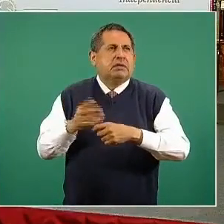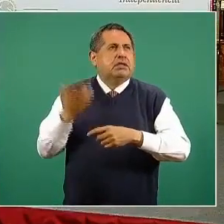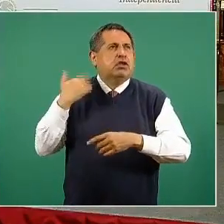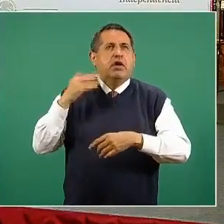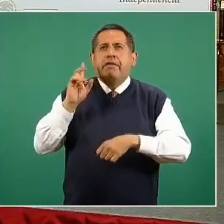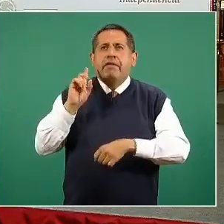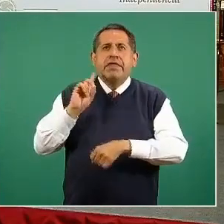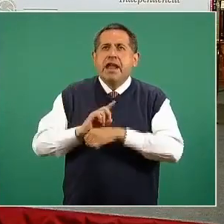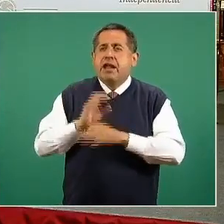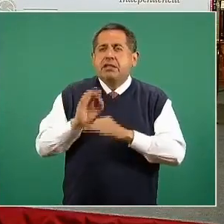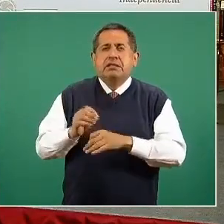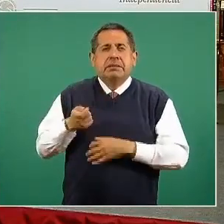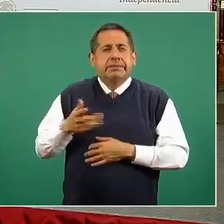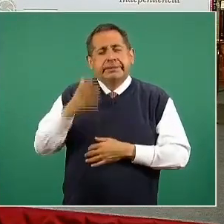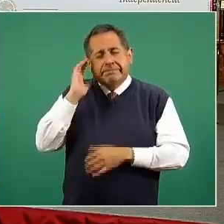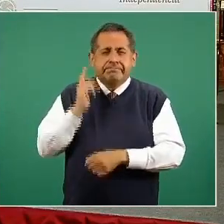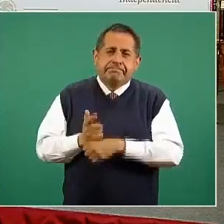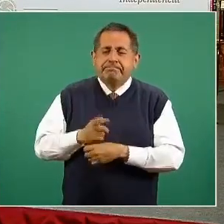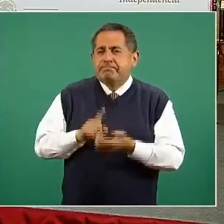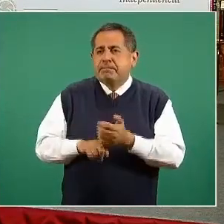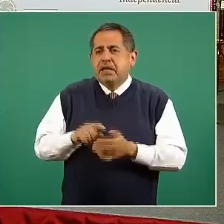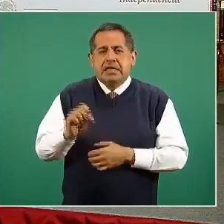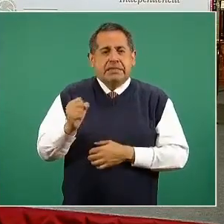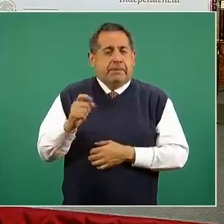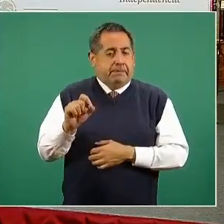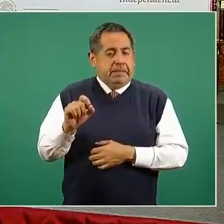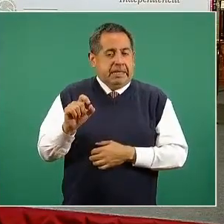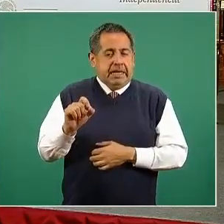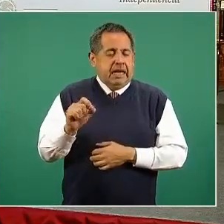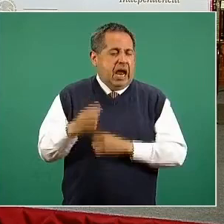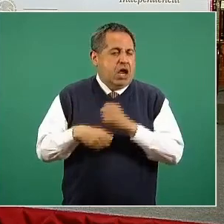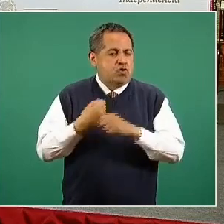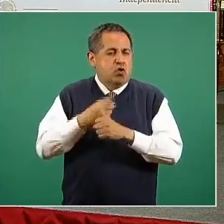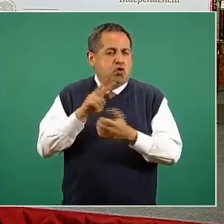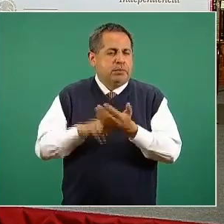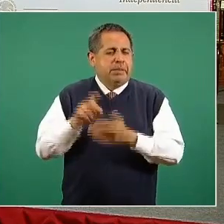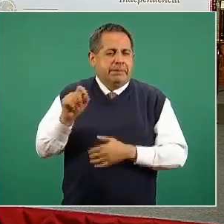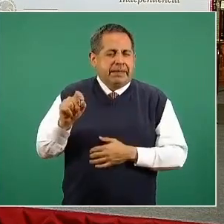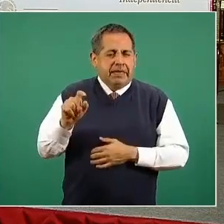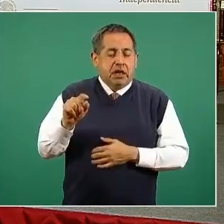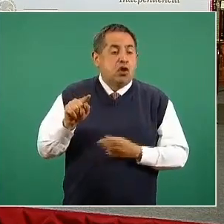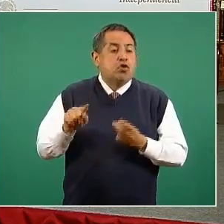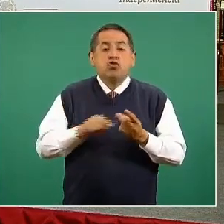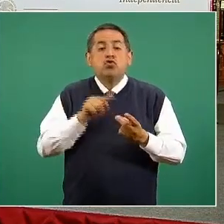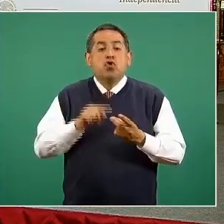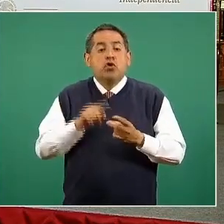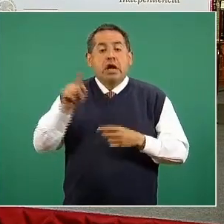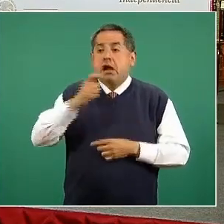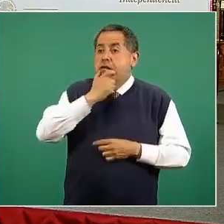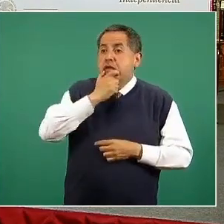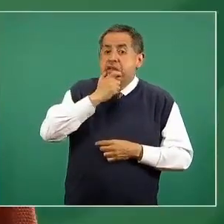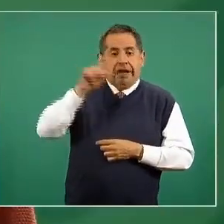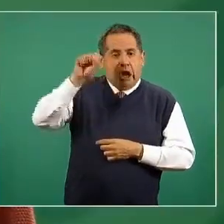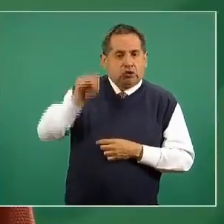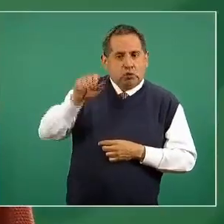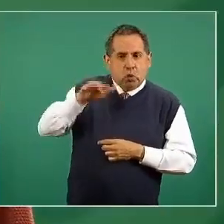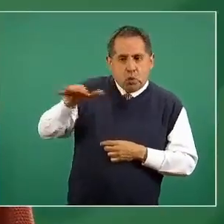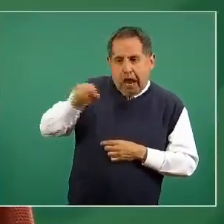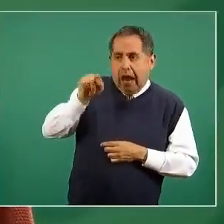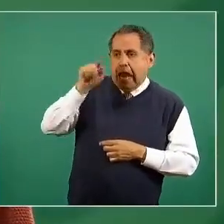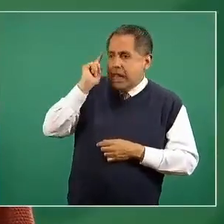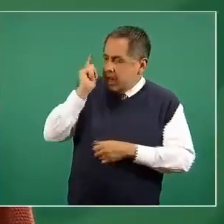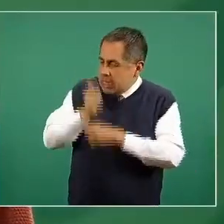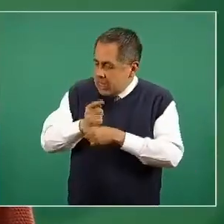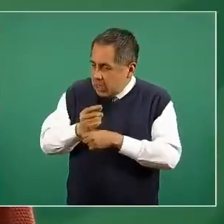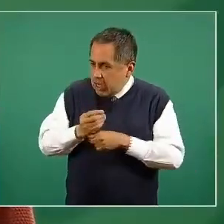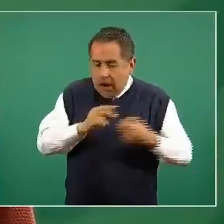20 de septiembre de 2020 en el sur de Inglaterra.